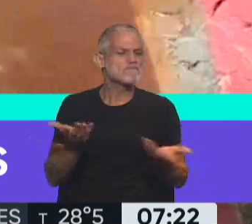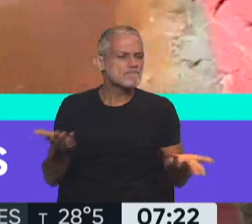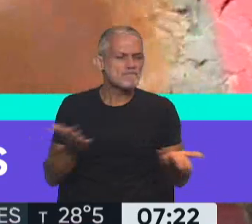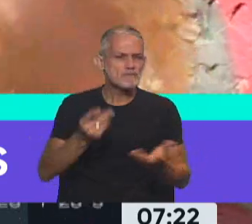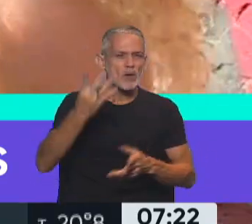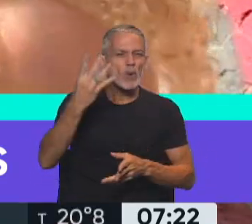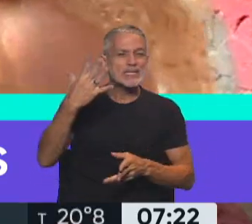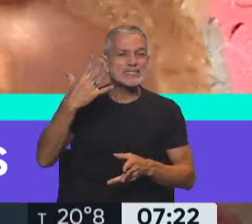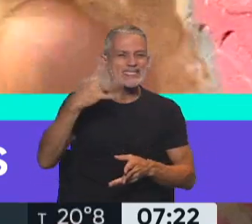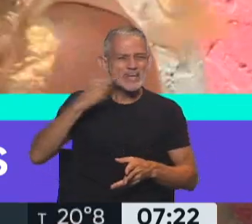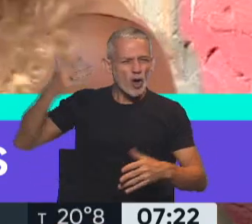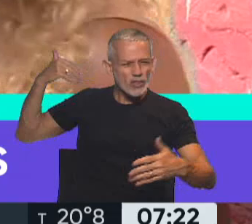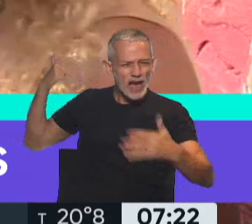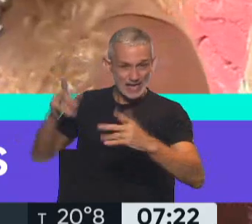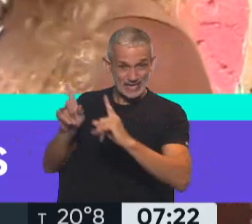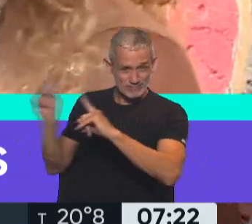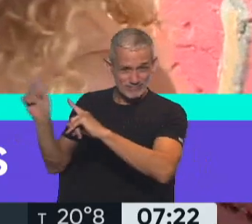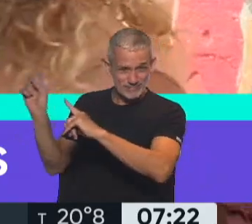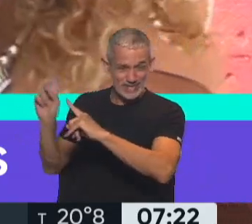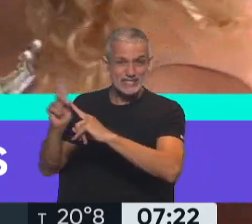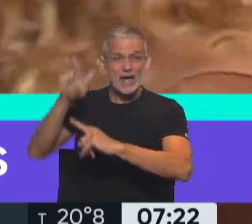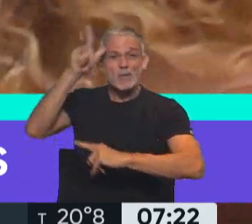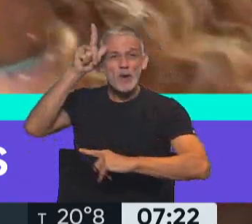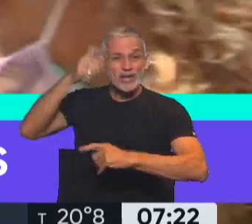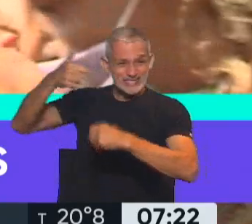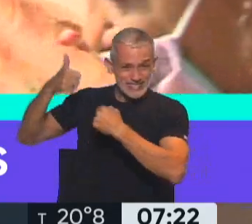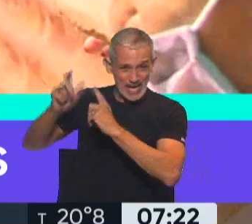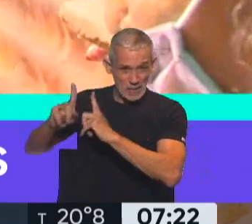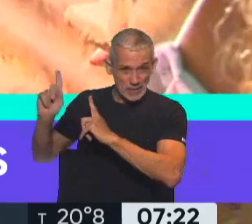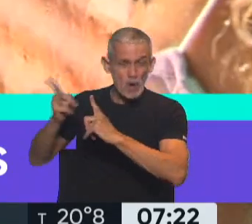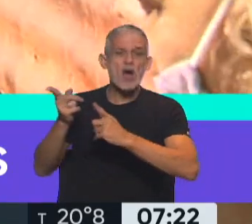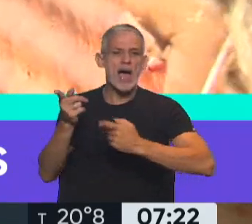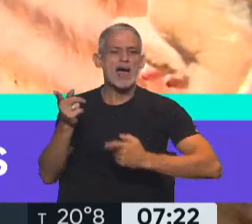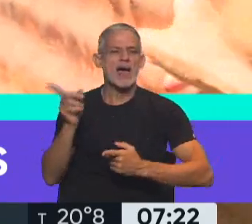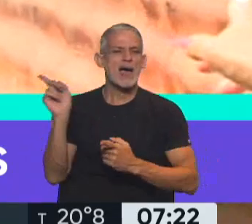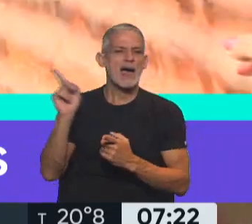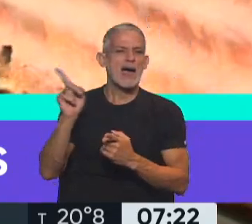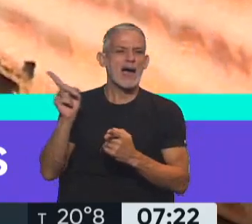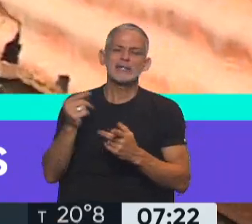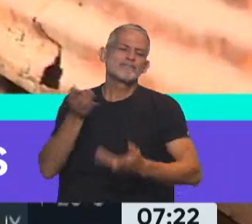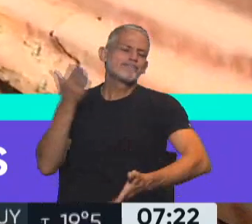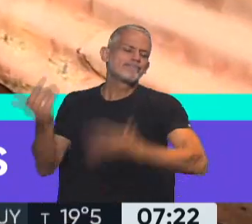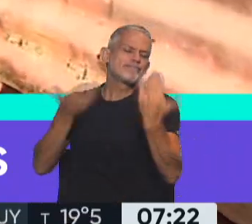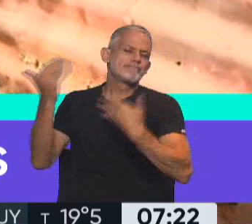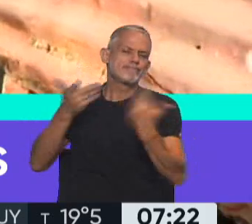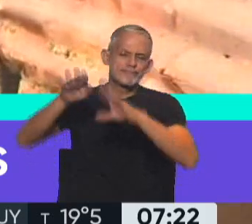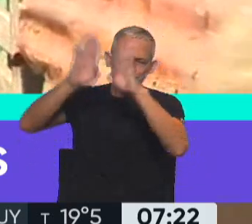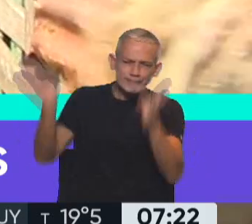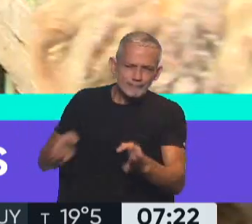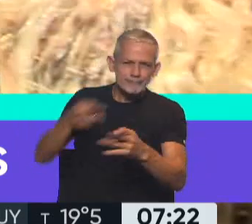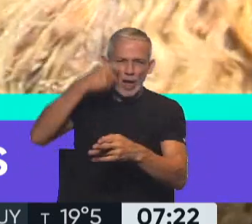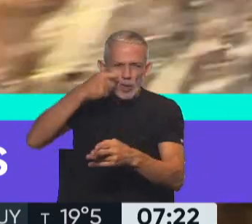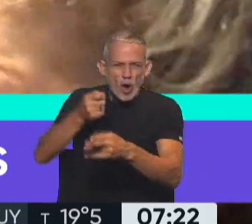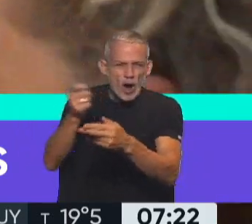Hace 45 días, donde ustedes ven estos efectivos policiales, se desmanteló un búnker donde